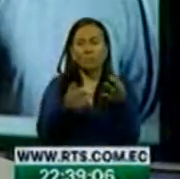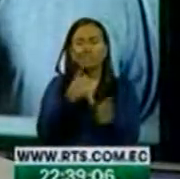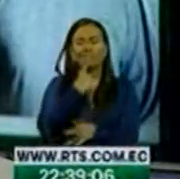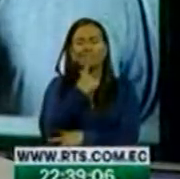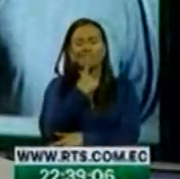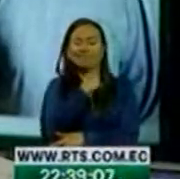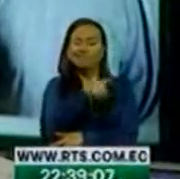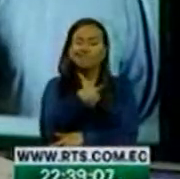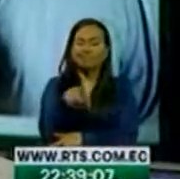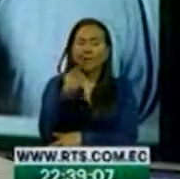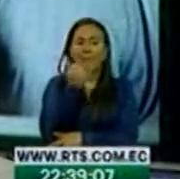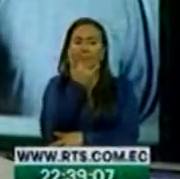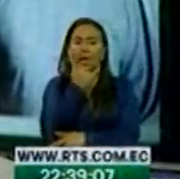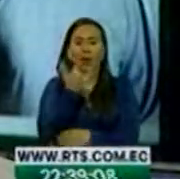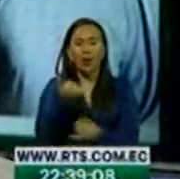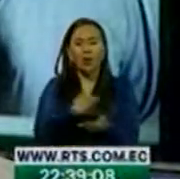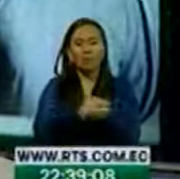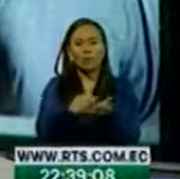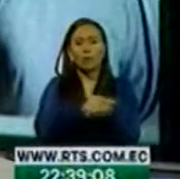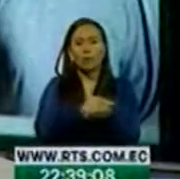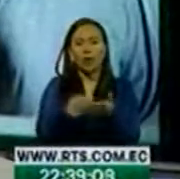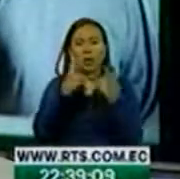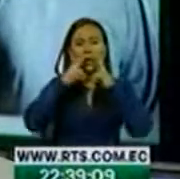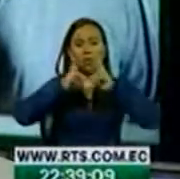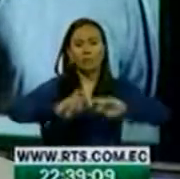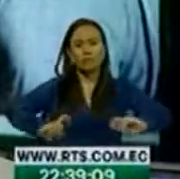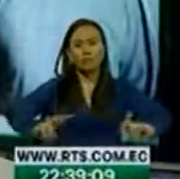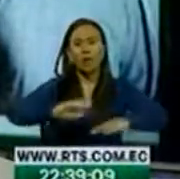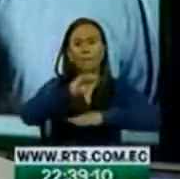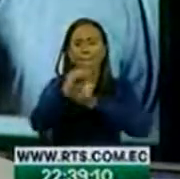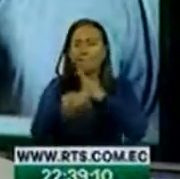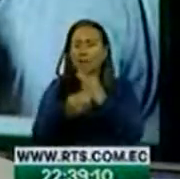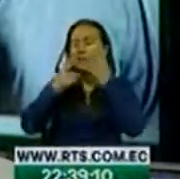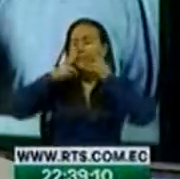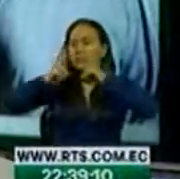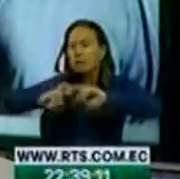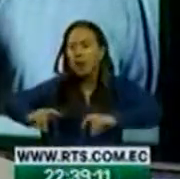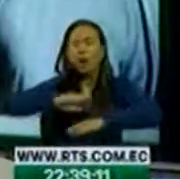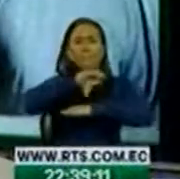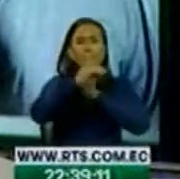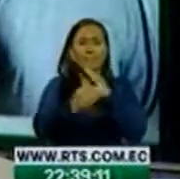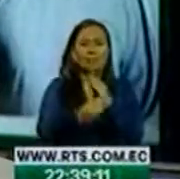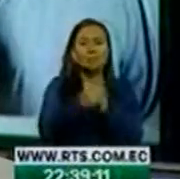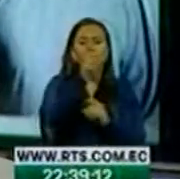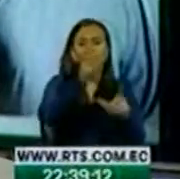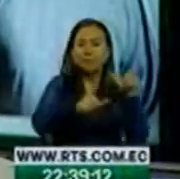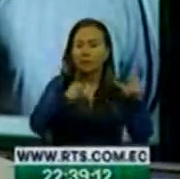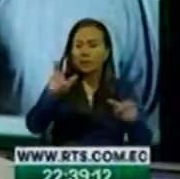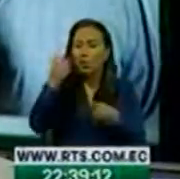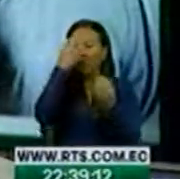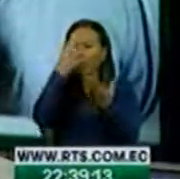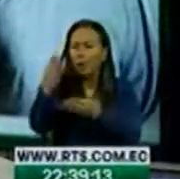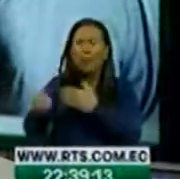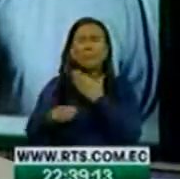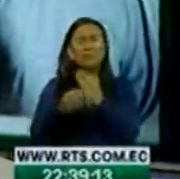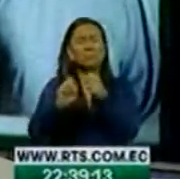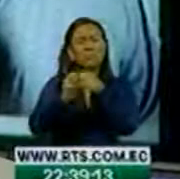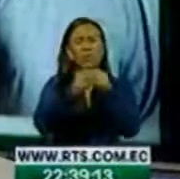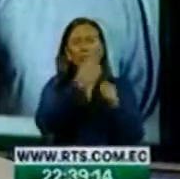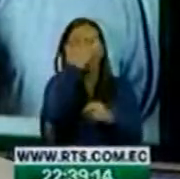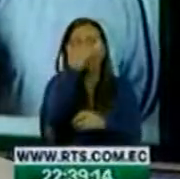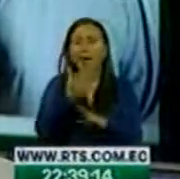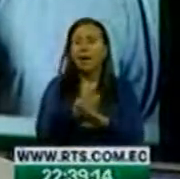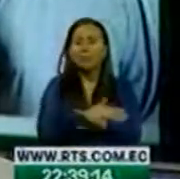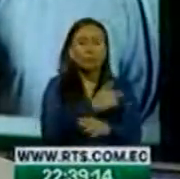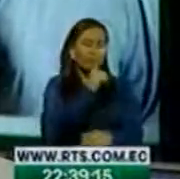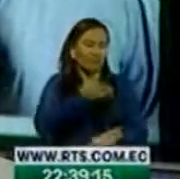Las autoridades proponen una depuración e investigación de los funcionarios mientras salen a la luz más casos de